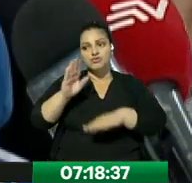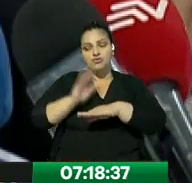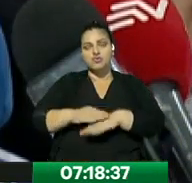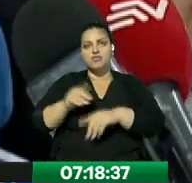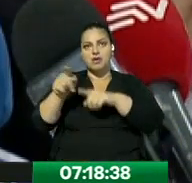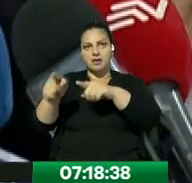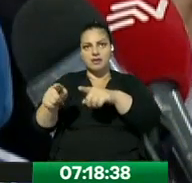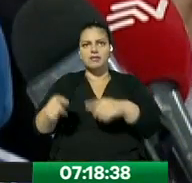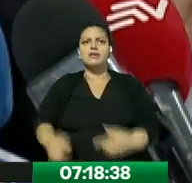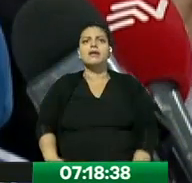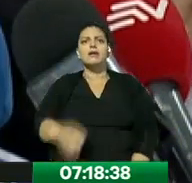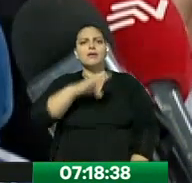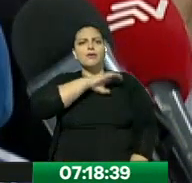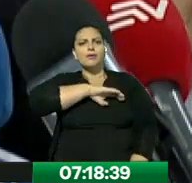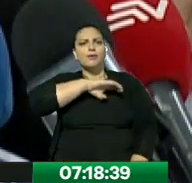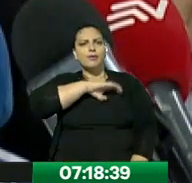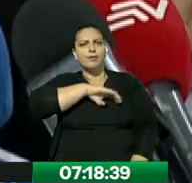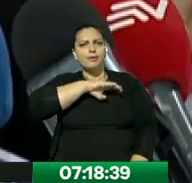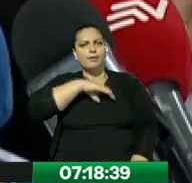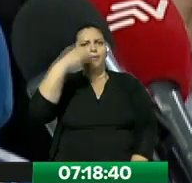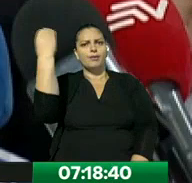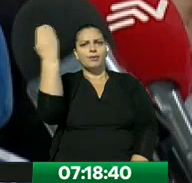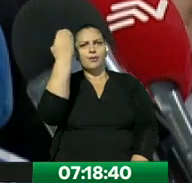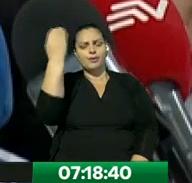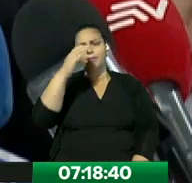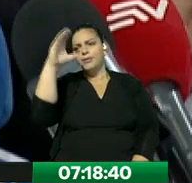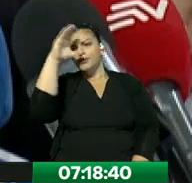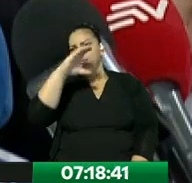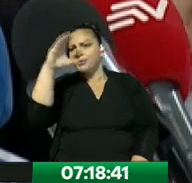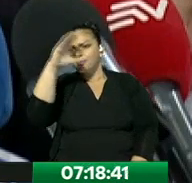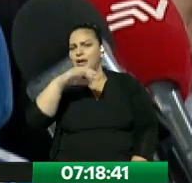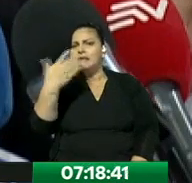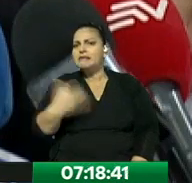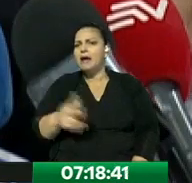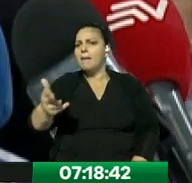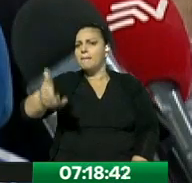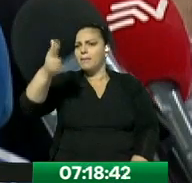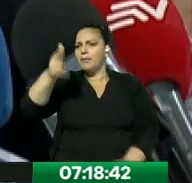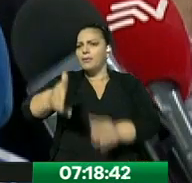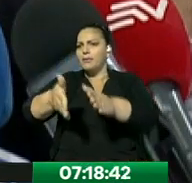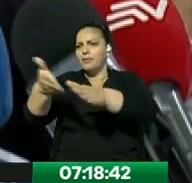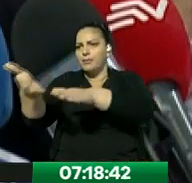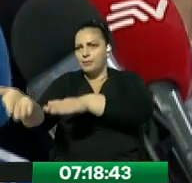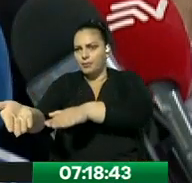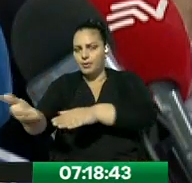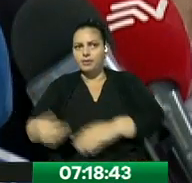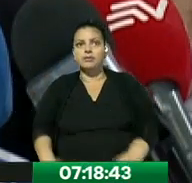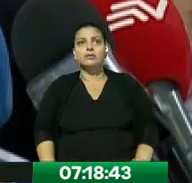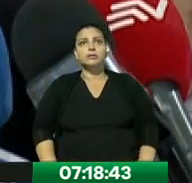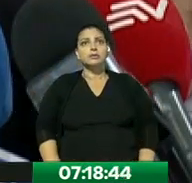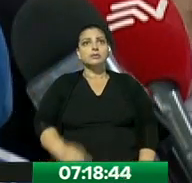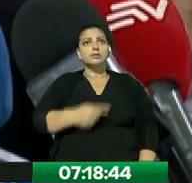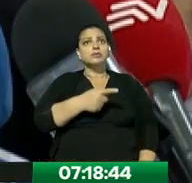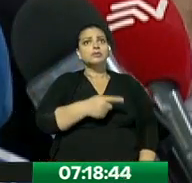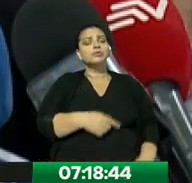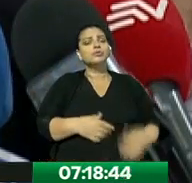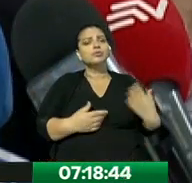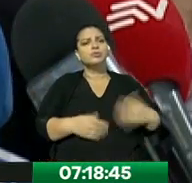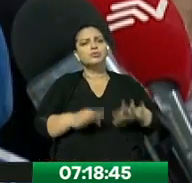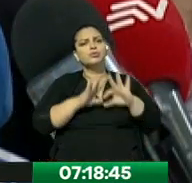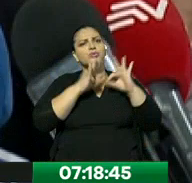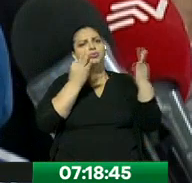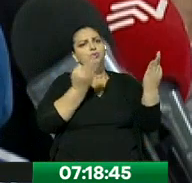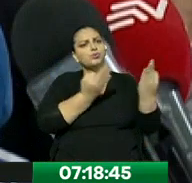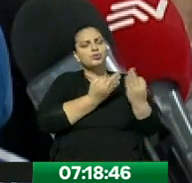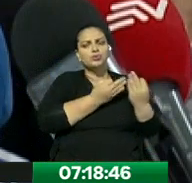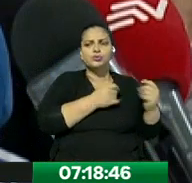impunidad. Con esta muerte no se ha hecho justicia. Le seguiremos luchando para poder llegar a este objetivo que las